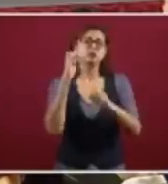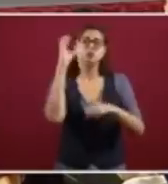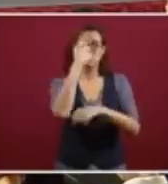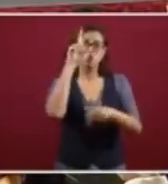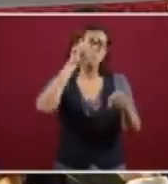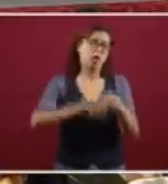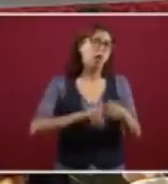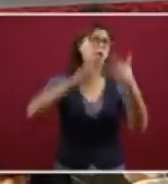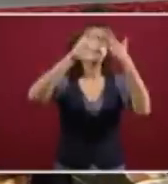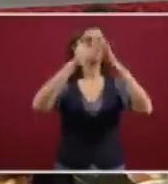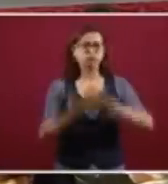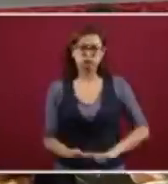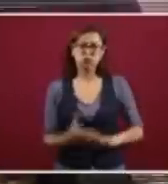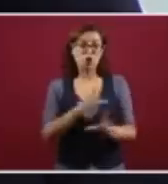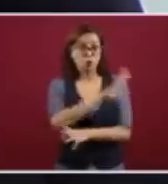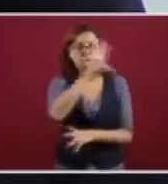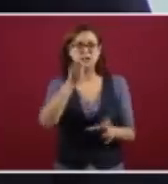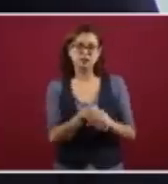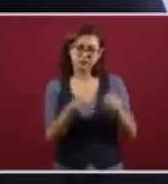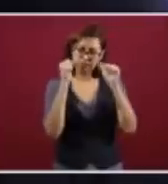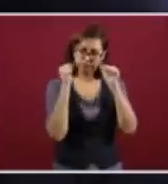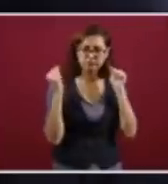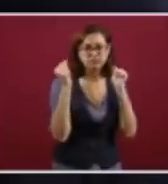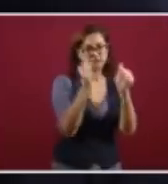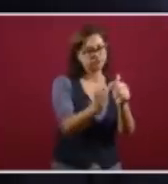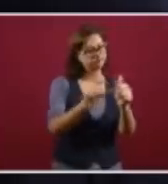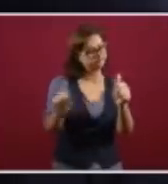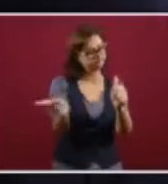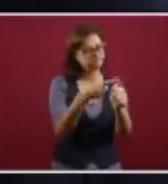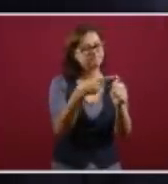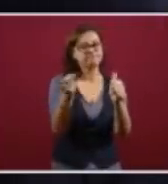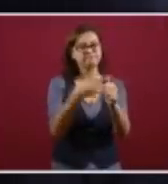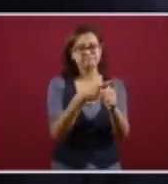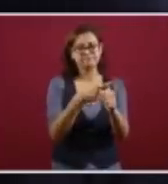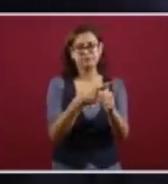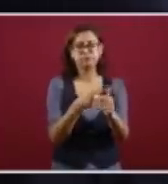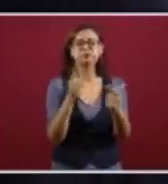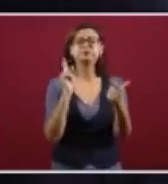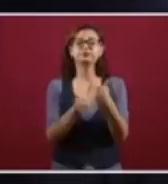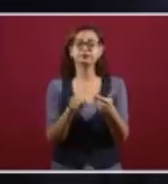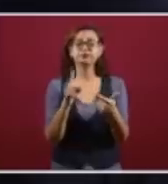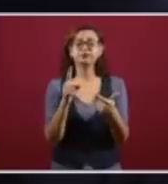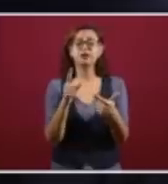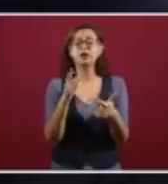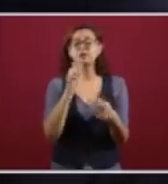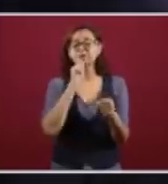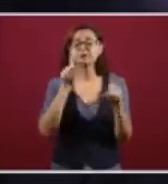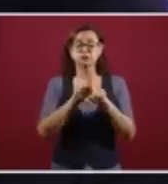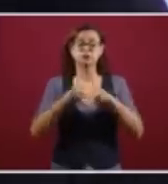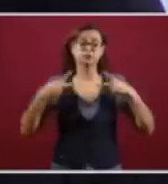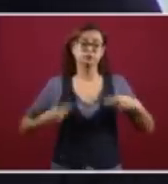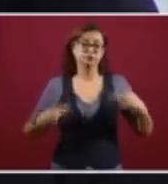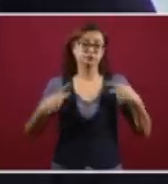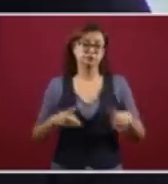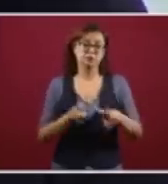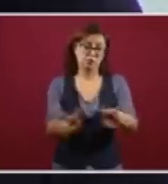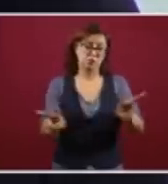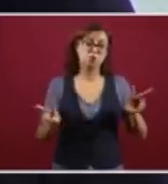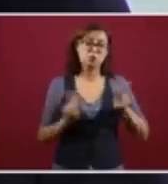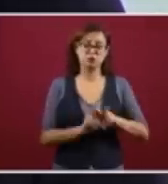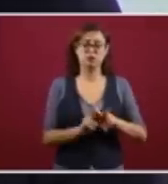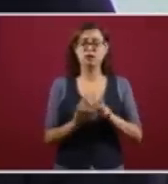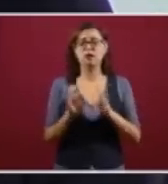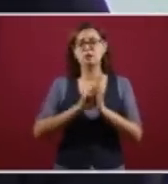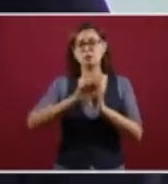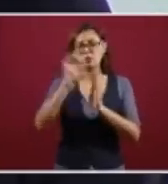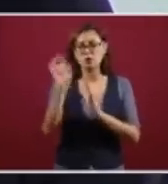se ha dado prioridad a las personas en situación de vulnerabilidad. Por ejemplo, en el